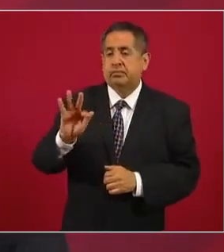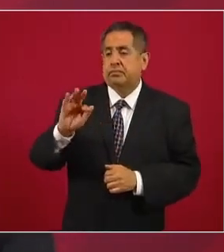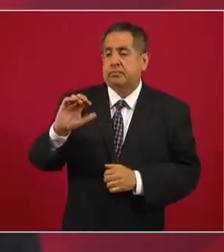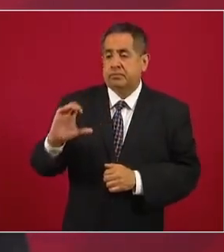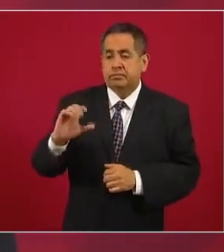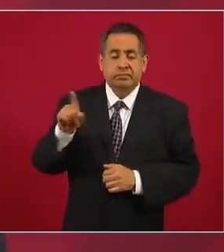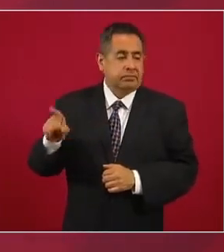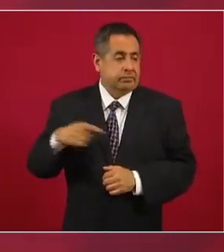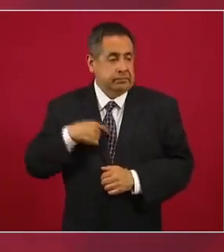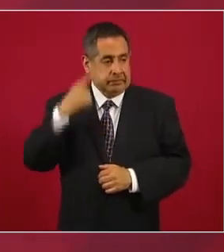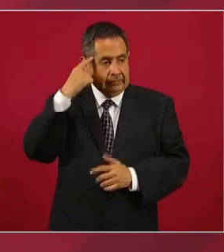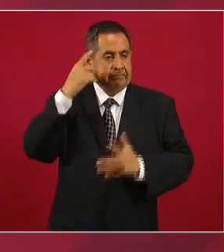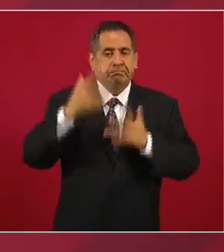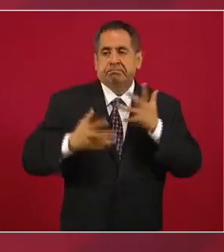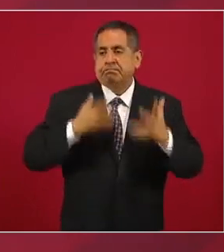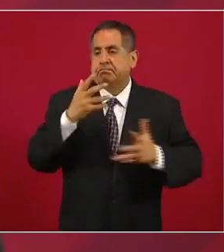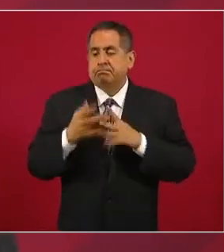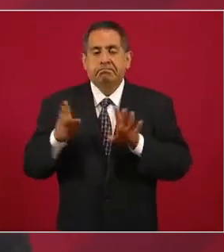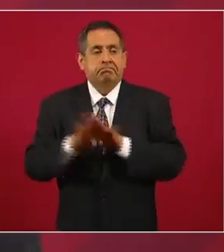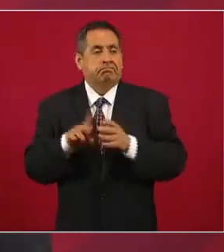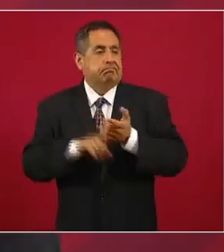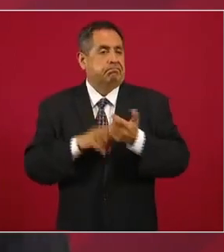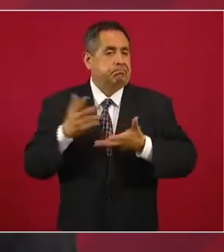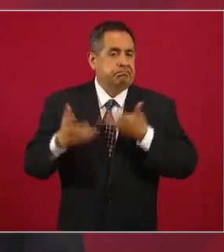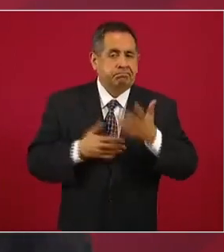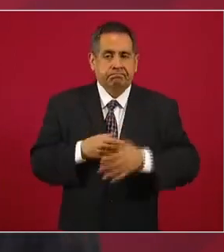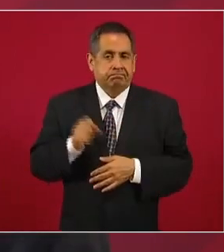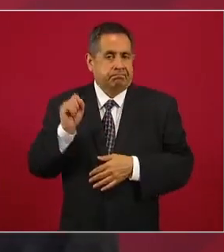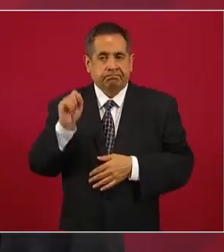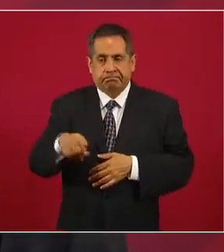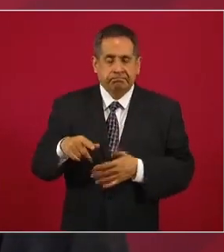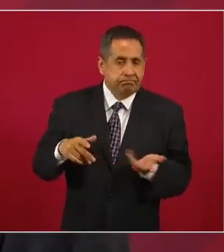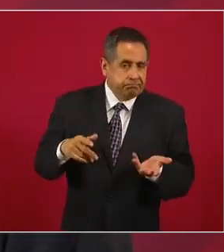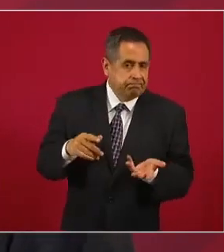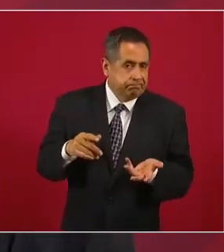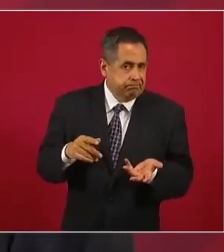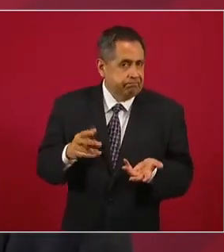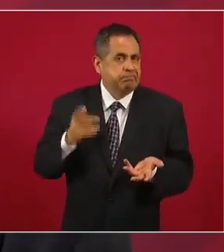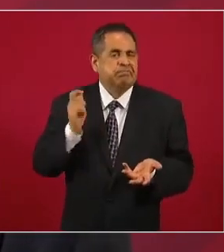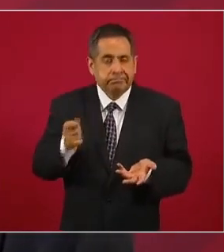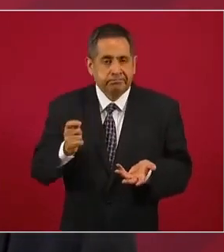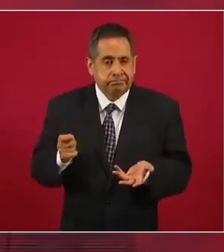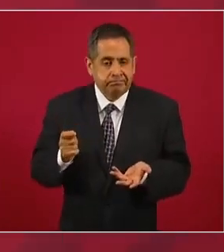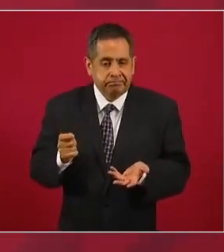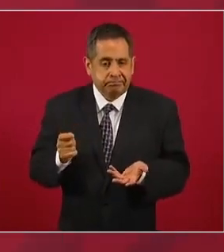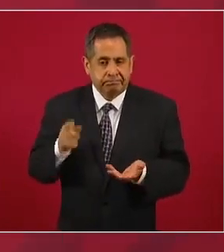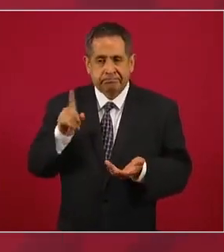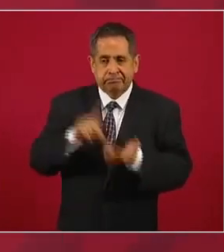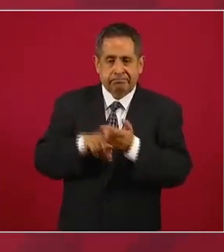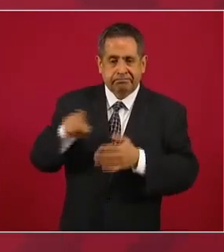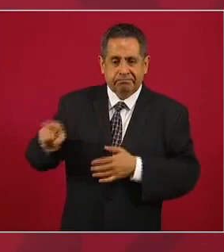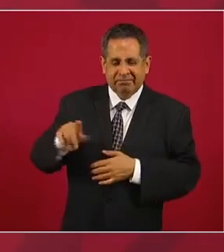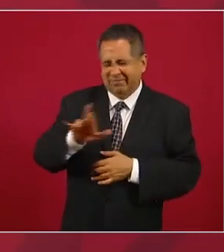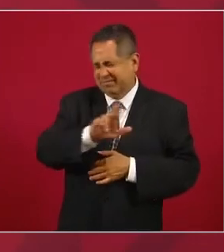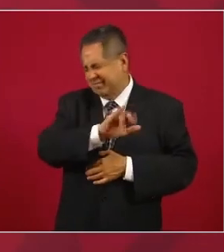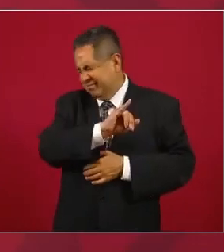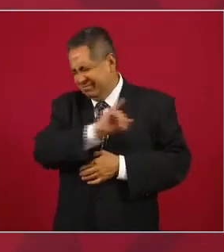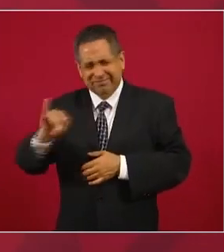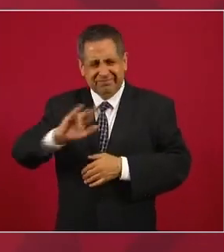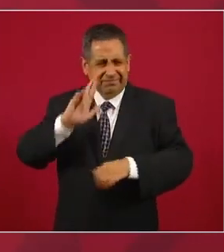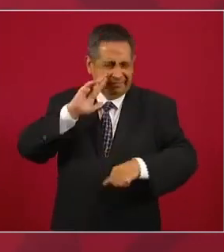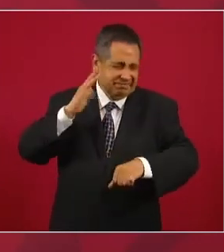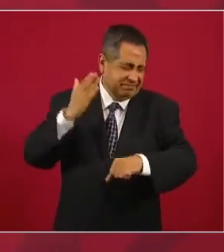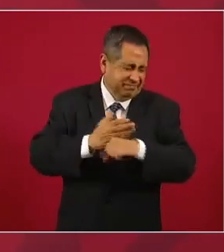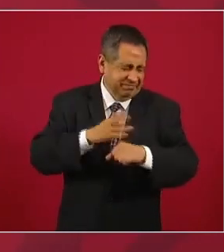puede explicarse como fruto de una extremada